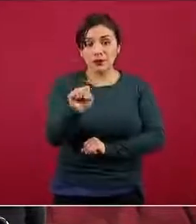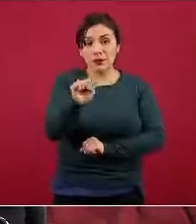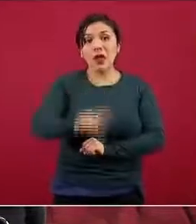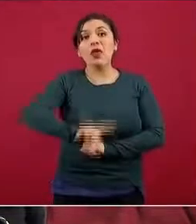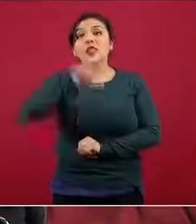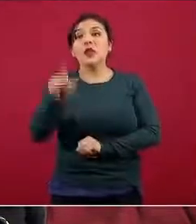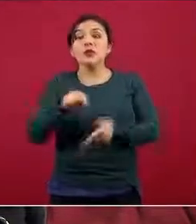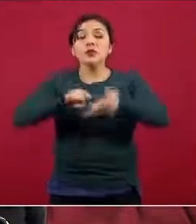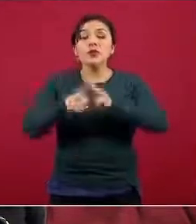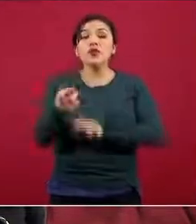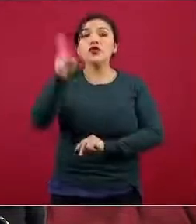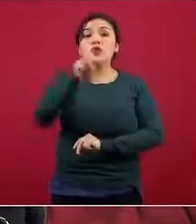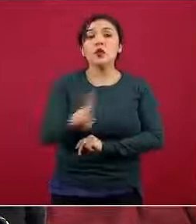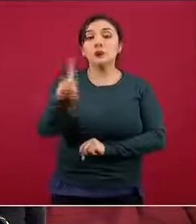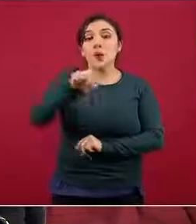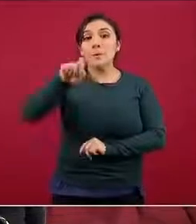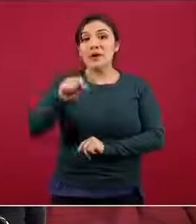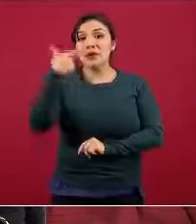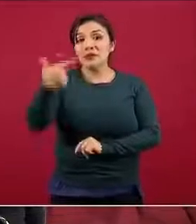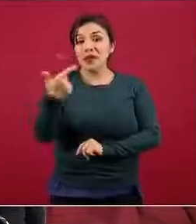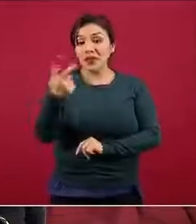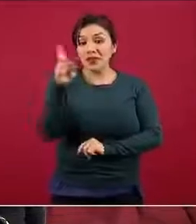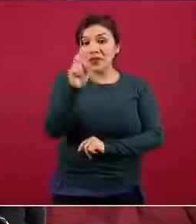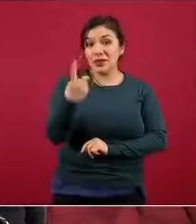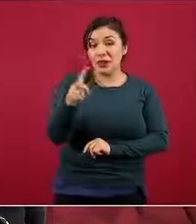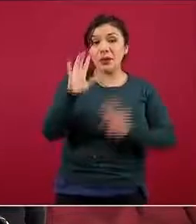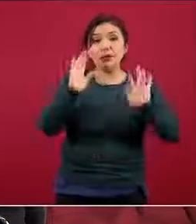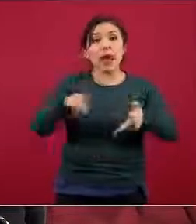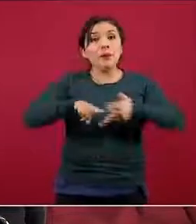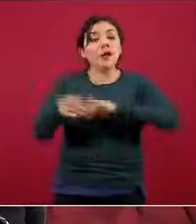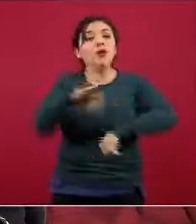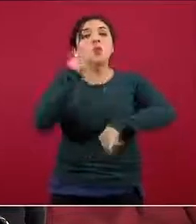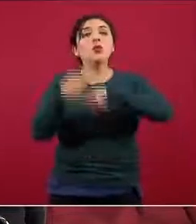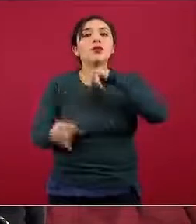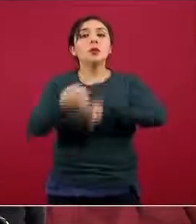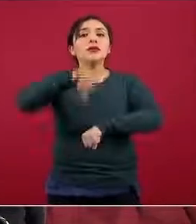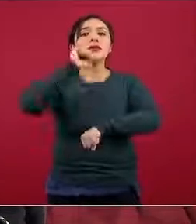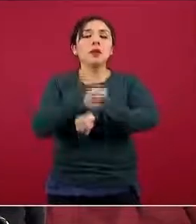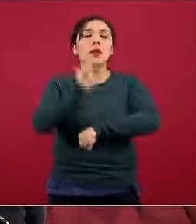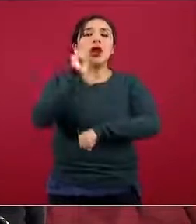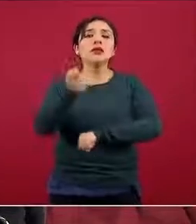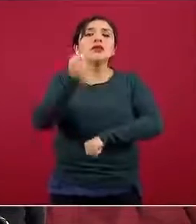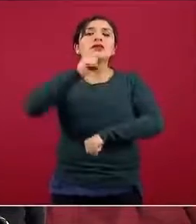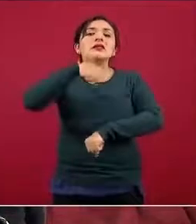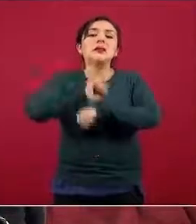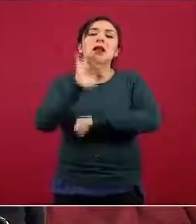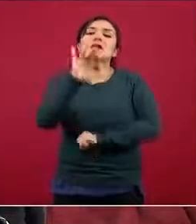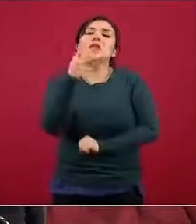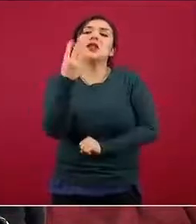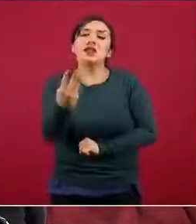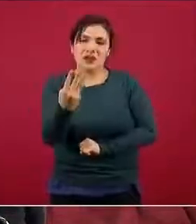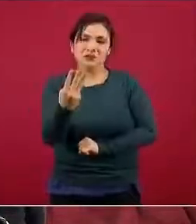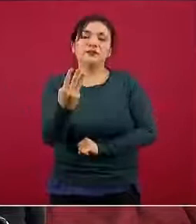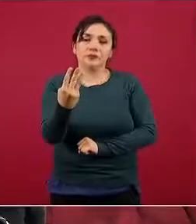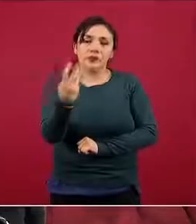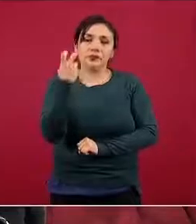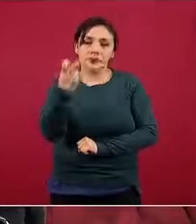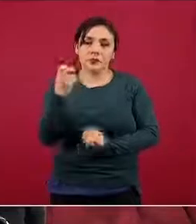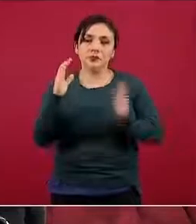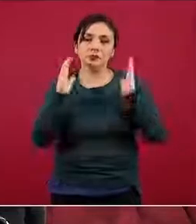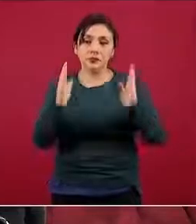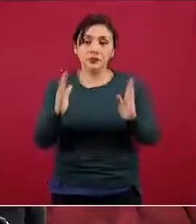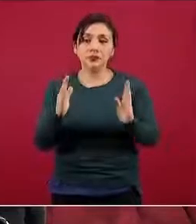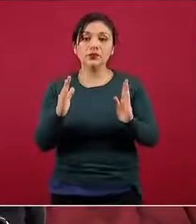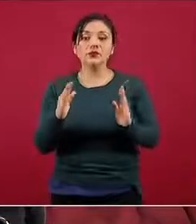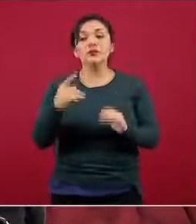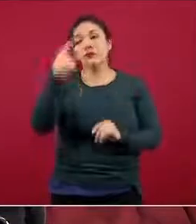domingo 27 de diciembre empieza la última semana, la semana 53, la semana epidemiológica